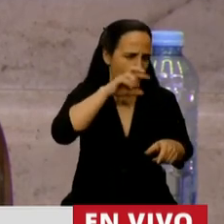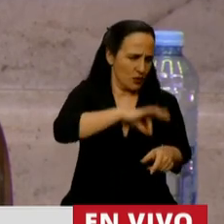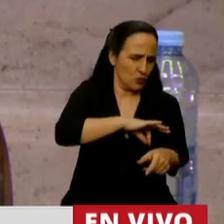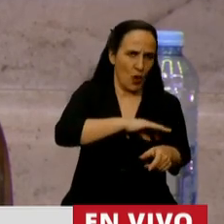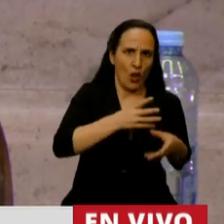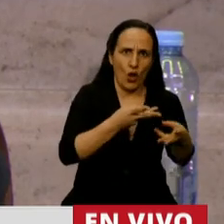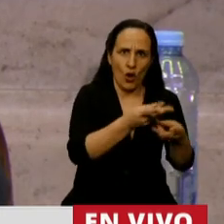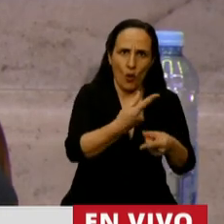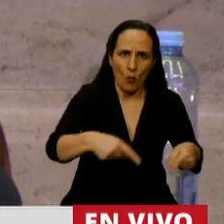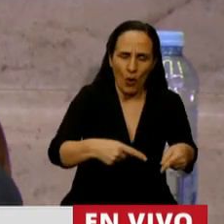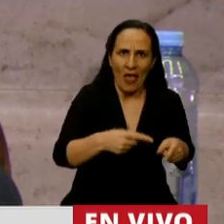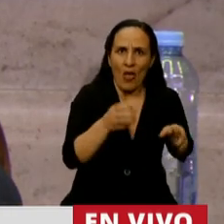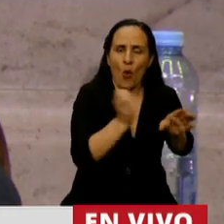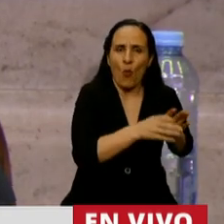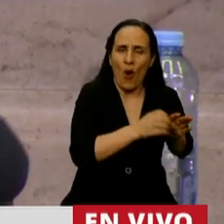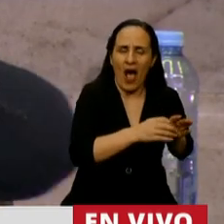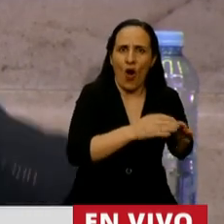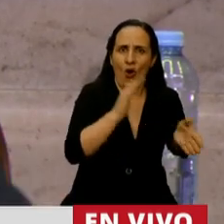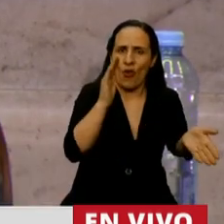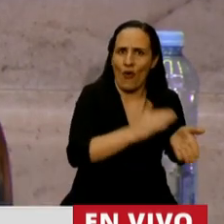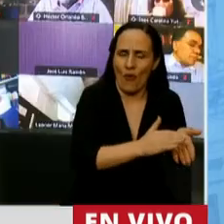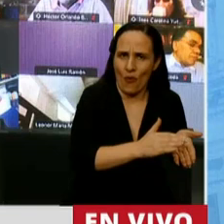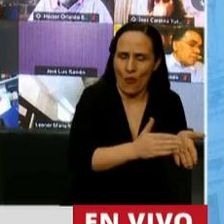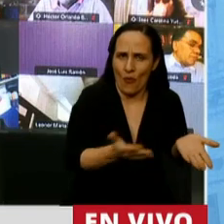trabajadores o en los ahorros de los argentinos